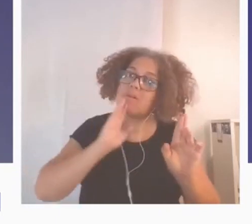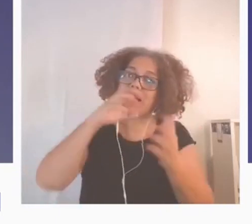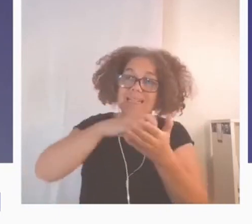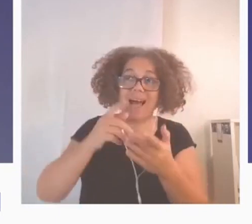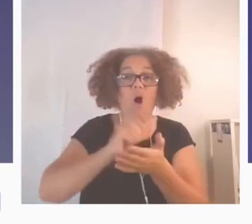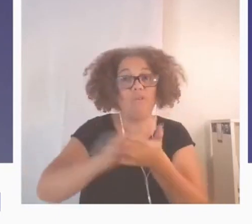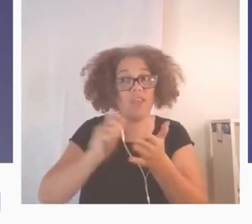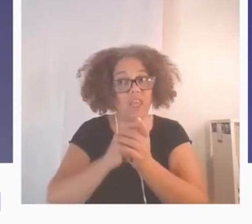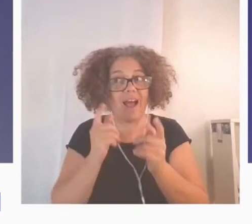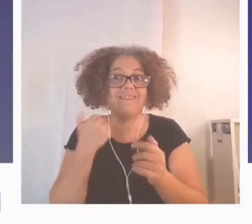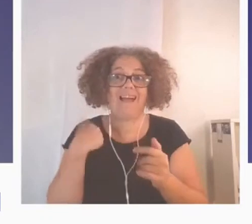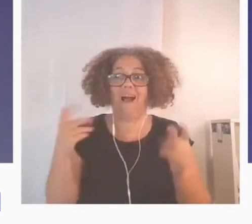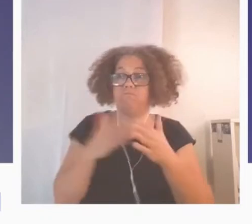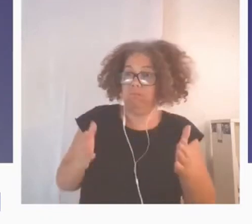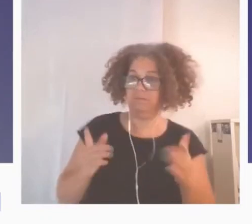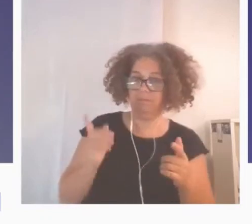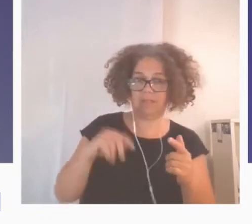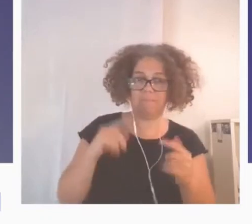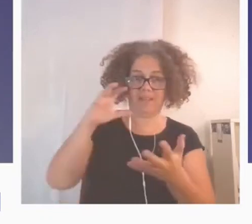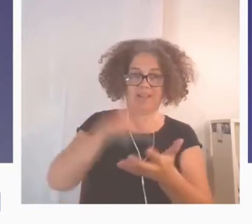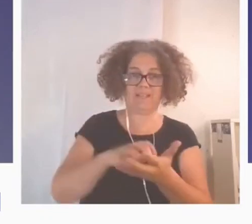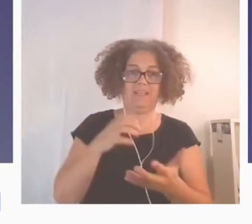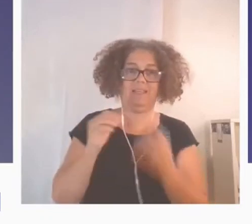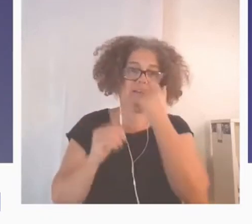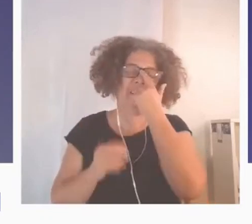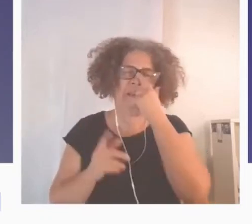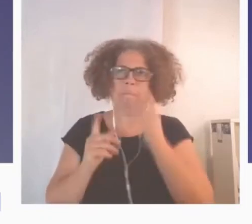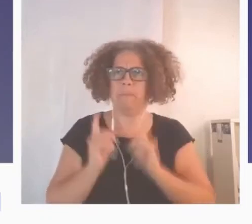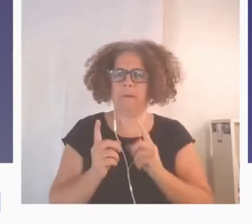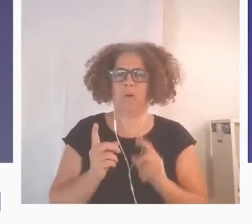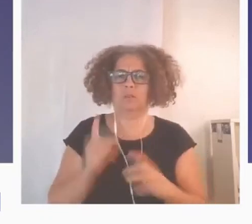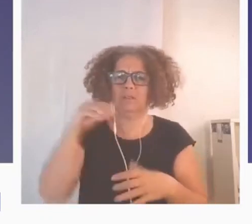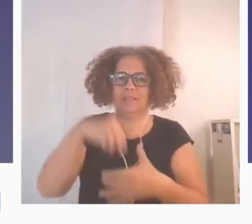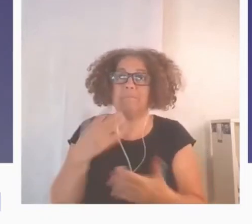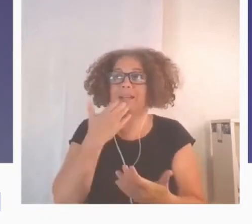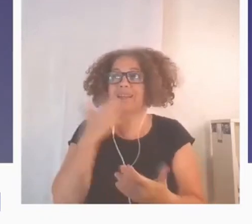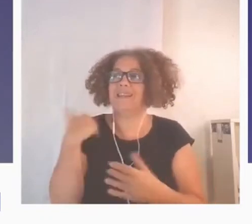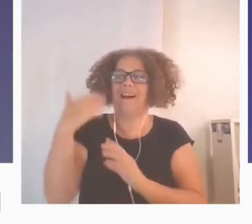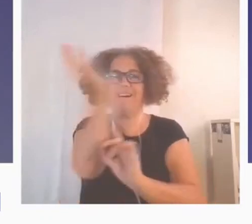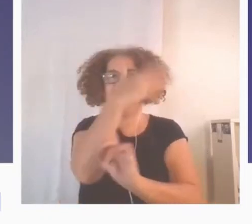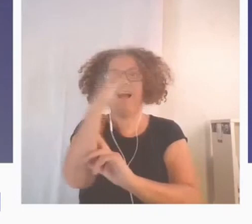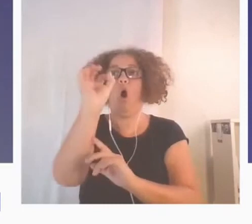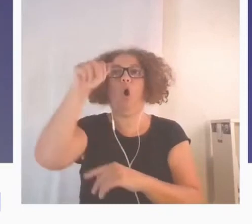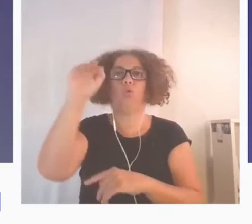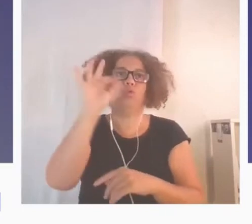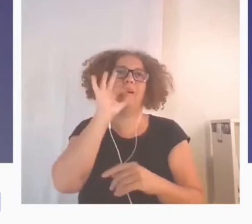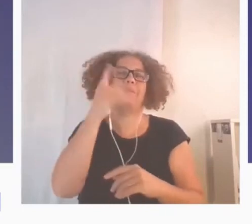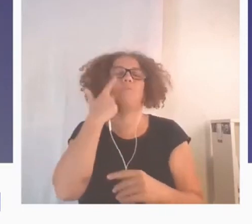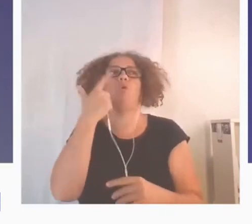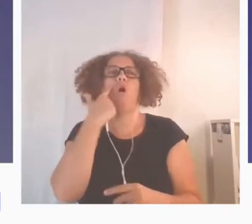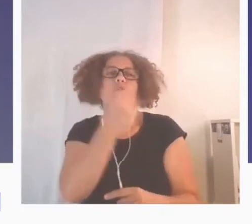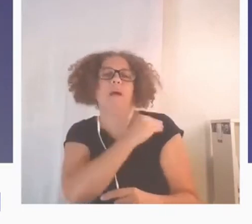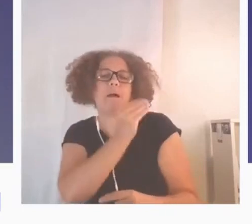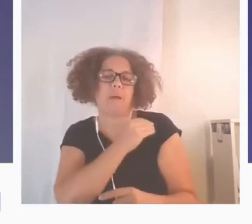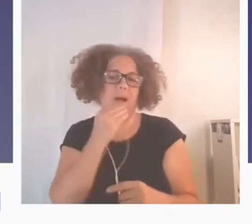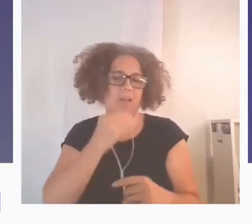de la Oficina de Naciones Unidas en Bilbao, que el hecho de que onde la bandera de la ONU aquí también ayude a que